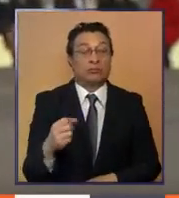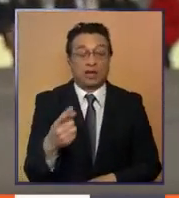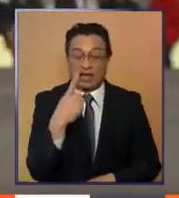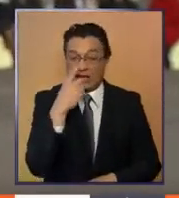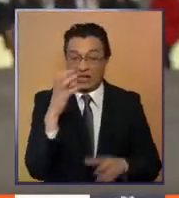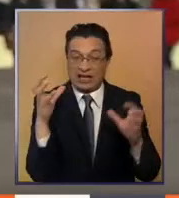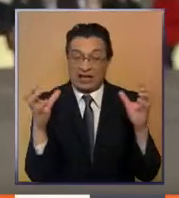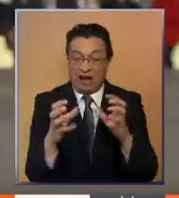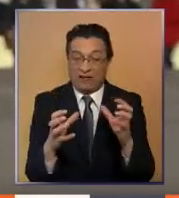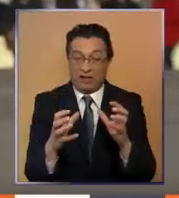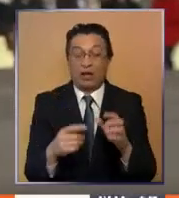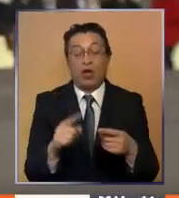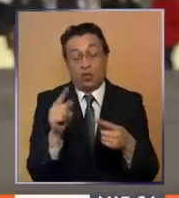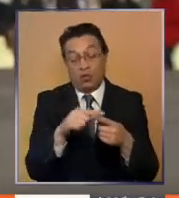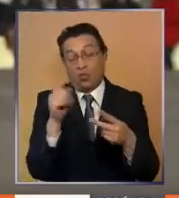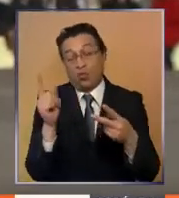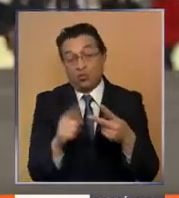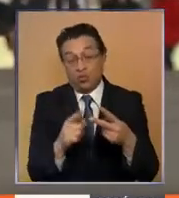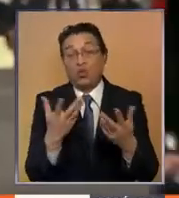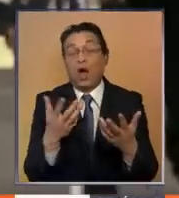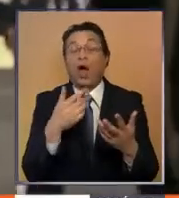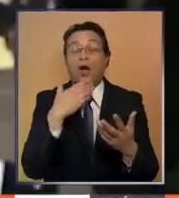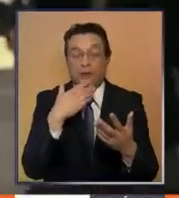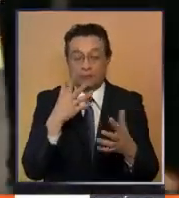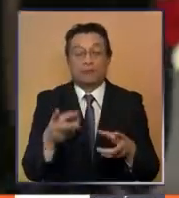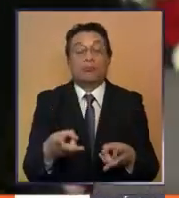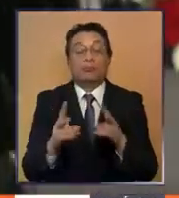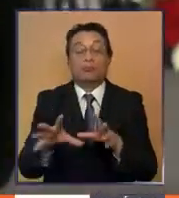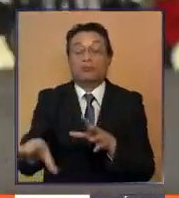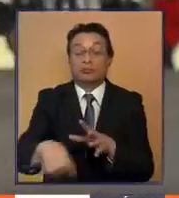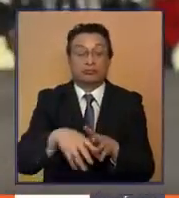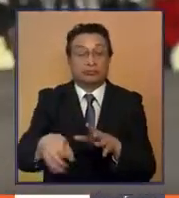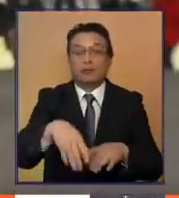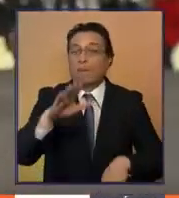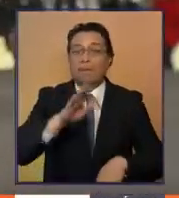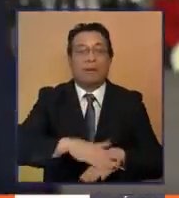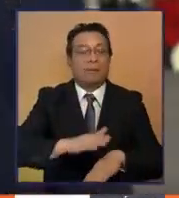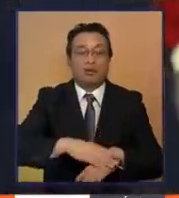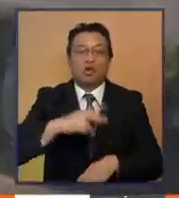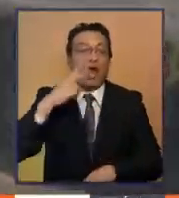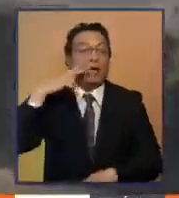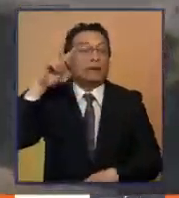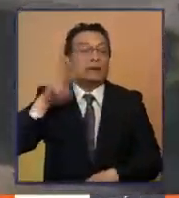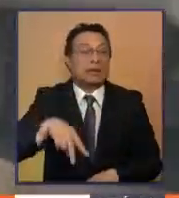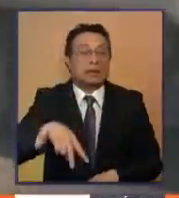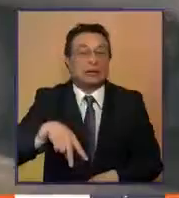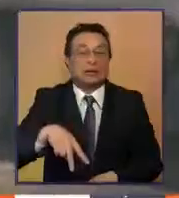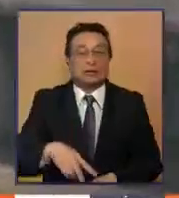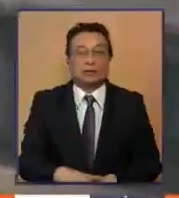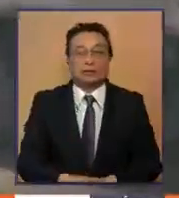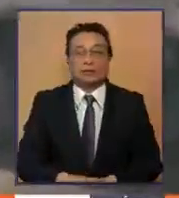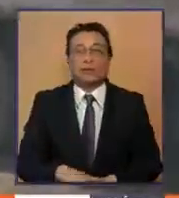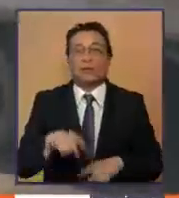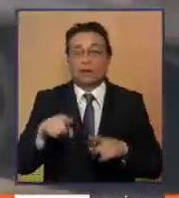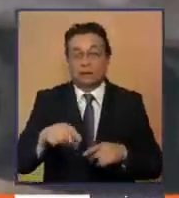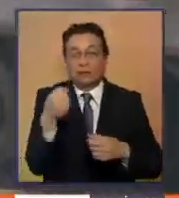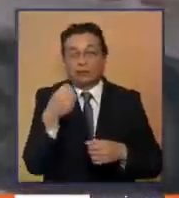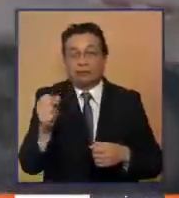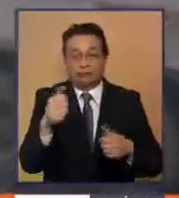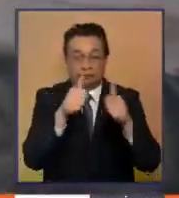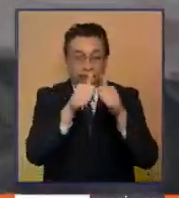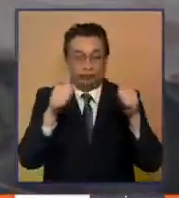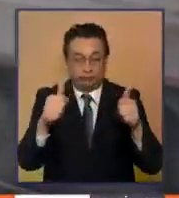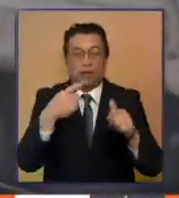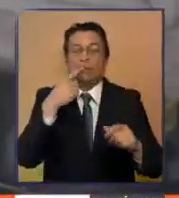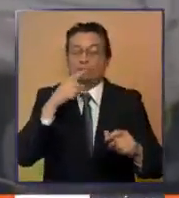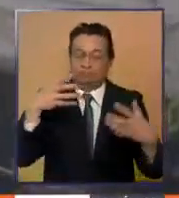graves. Una de ellas es disponer residuos que no están autorizados en estos proyectos. Por estas faltas, la autoridad formuló cargos